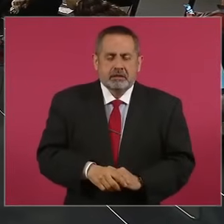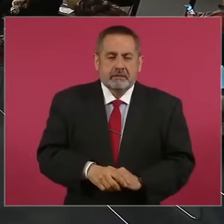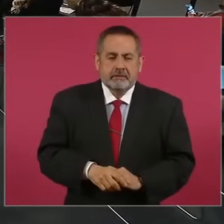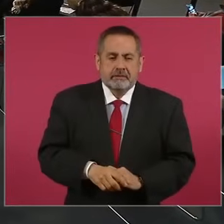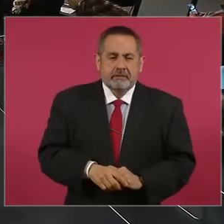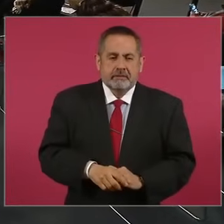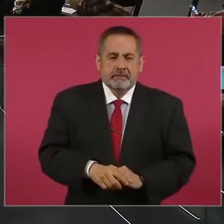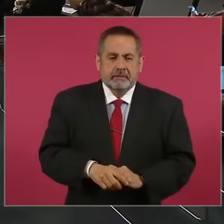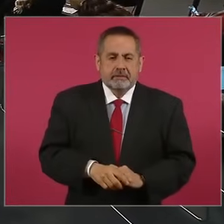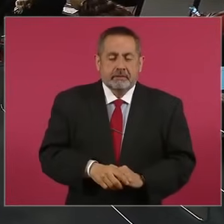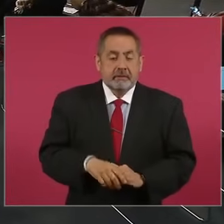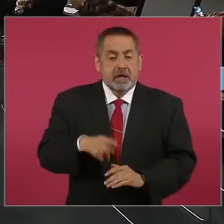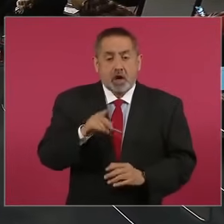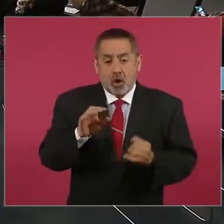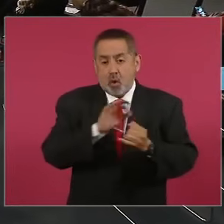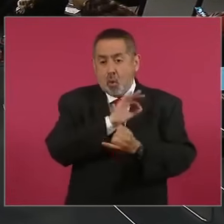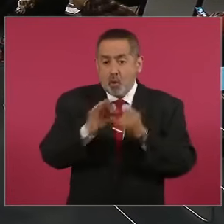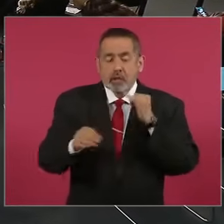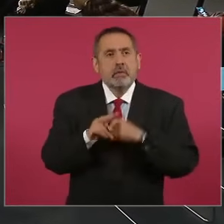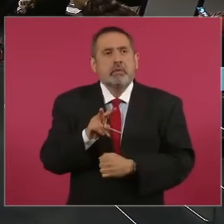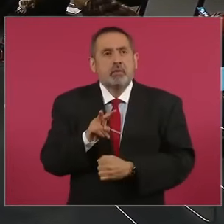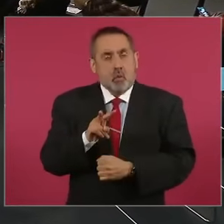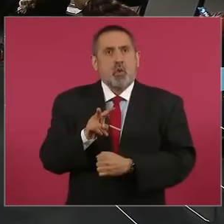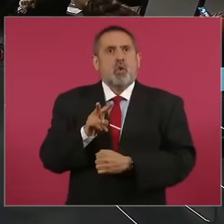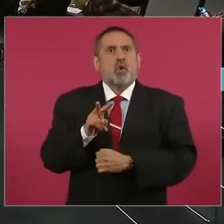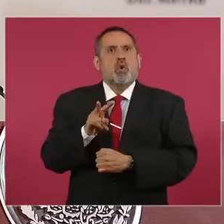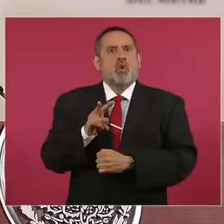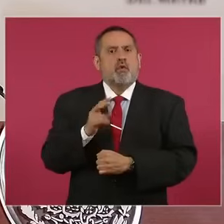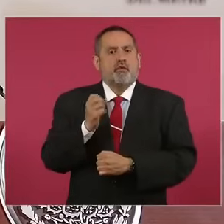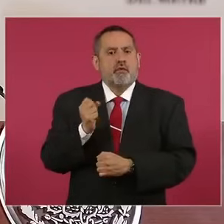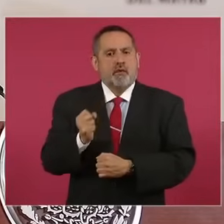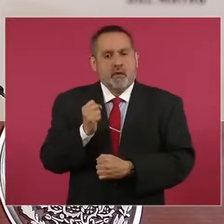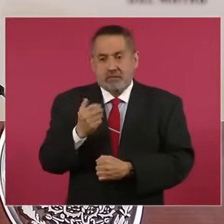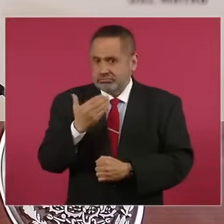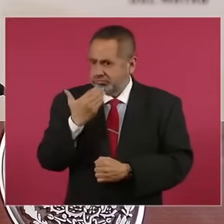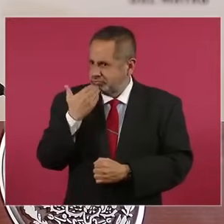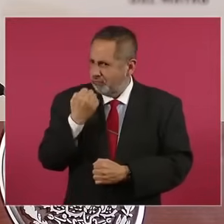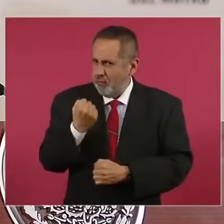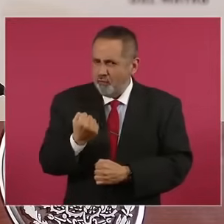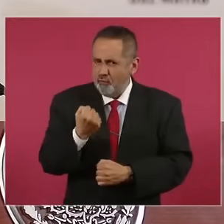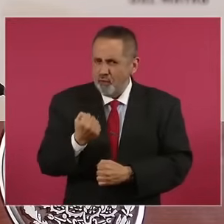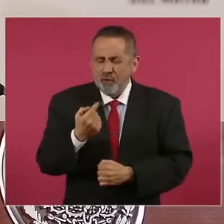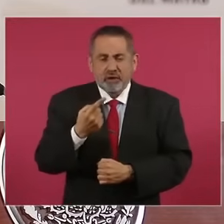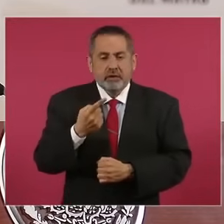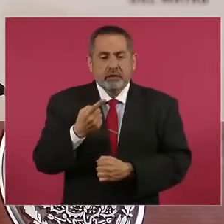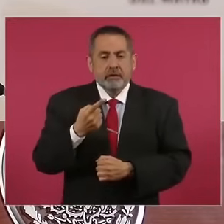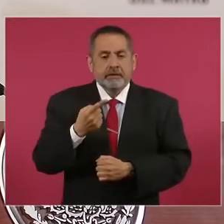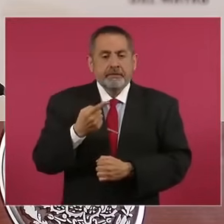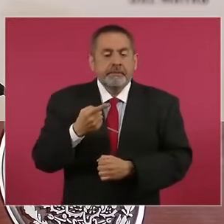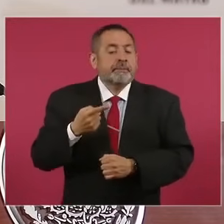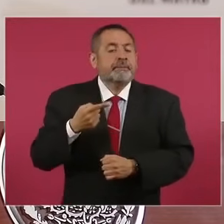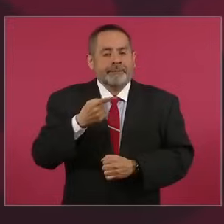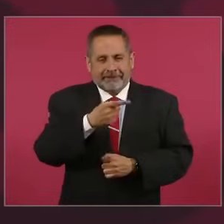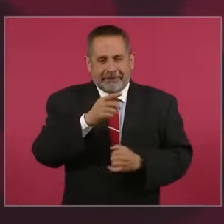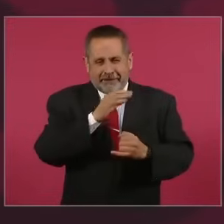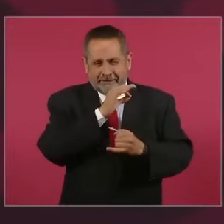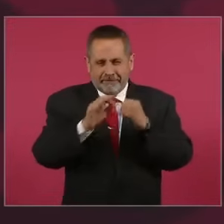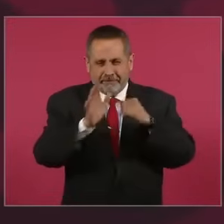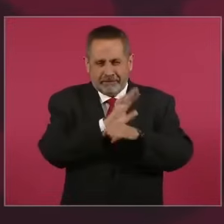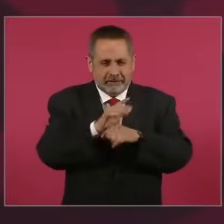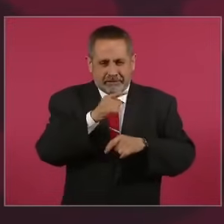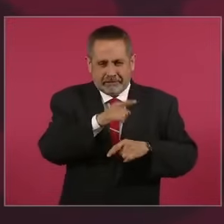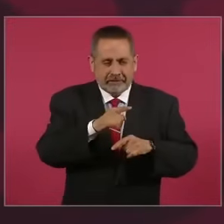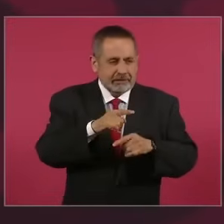Y el final sí es fuerte, porque el final es, se acaba